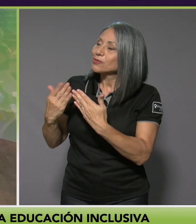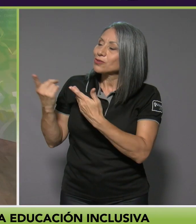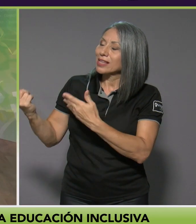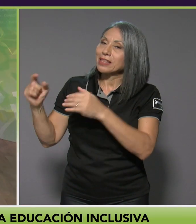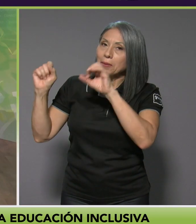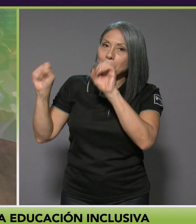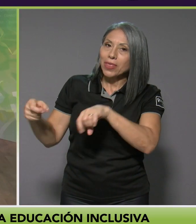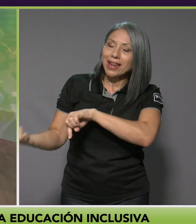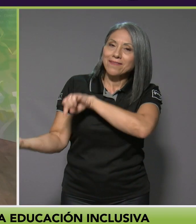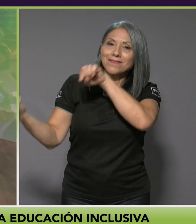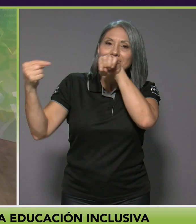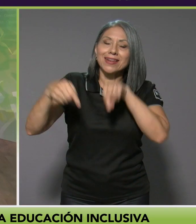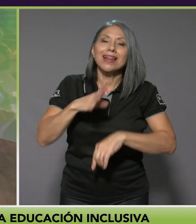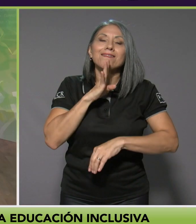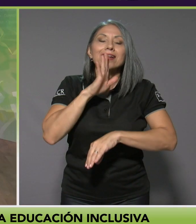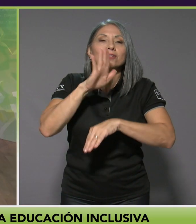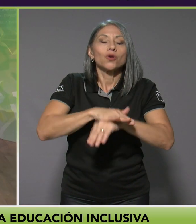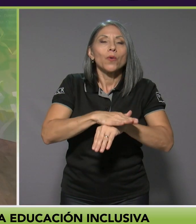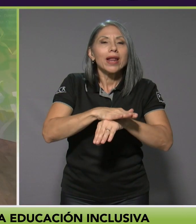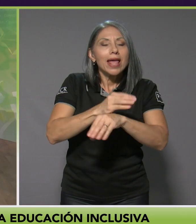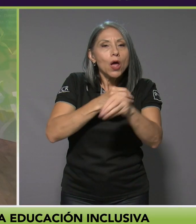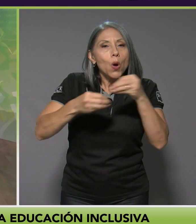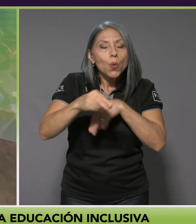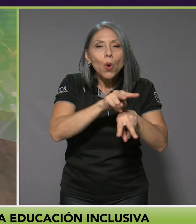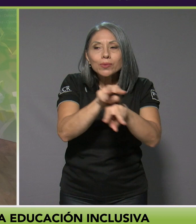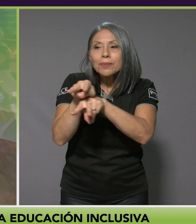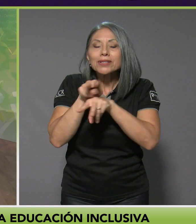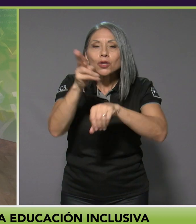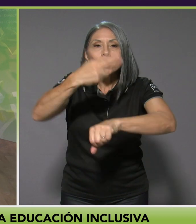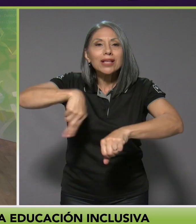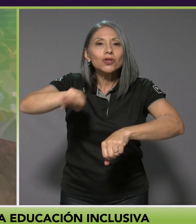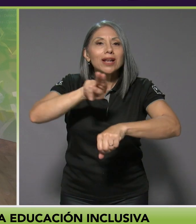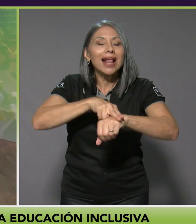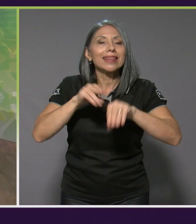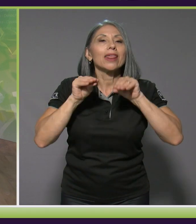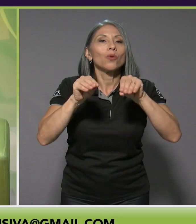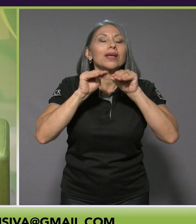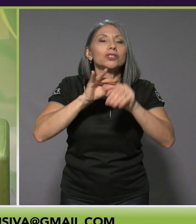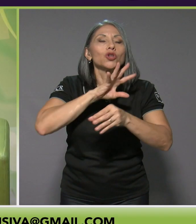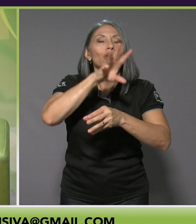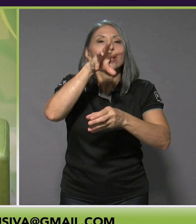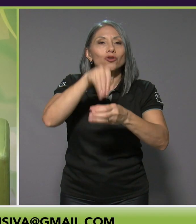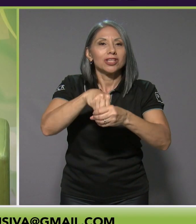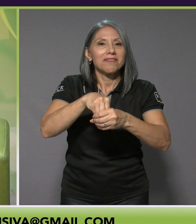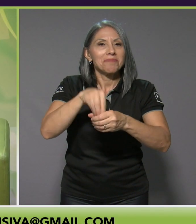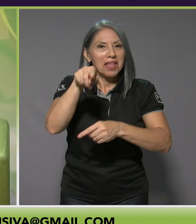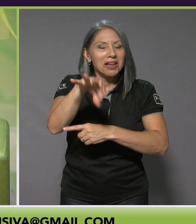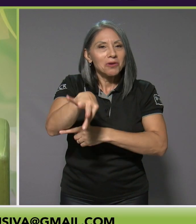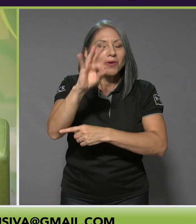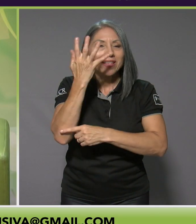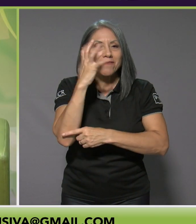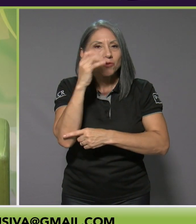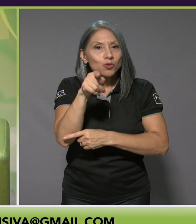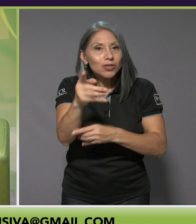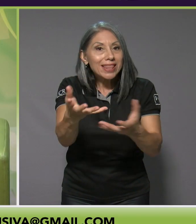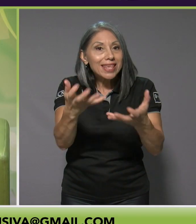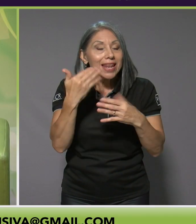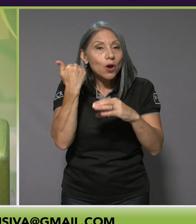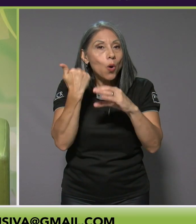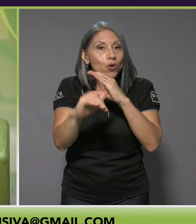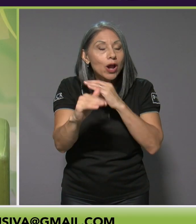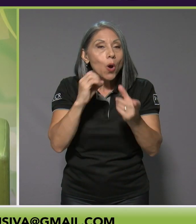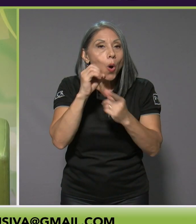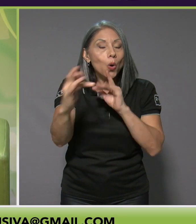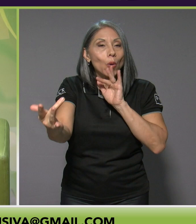poquito, ¿verdad?, sobre el Observatorio Nacional de Educación Inclusiva, que así lo encuentra en Facebook, si usted quiere ahí buscar el correo electrónico, el